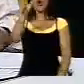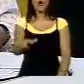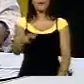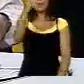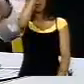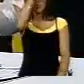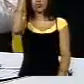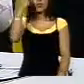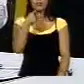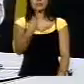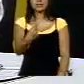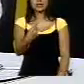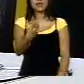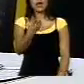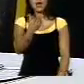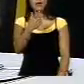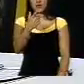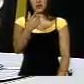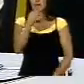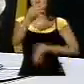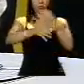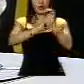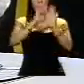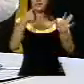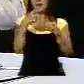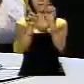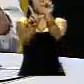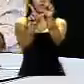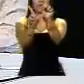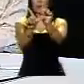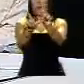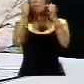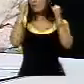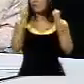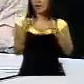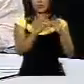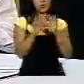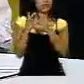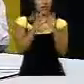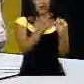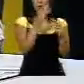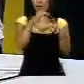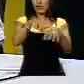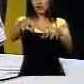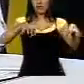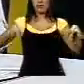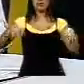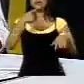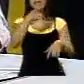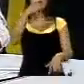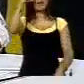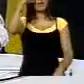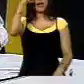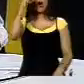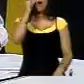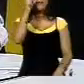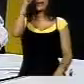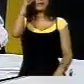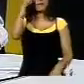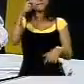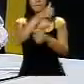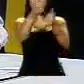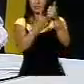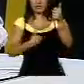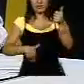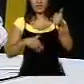porque los tipos andan diciendo que si Diosdado con los militares, Elías con los civiles, andan inventando,